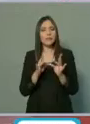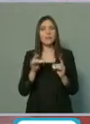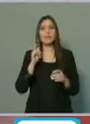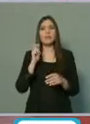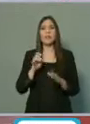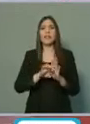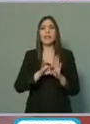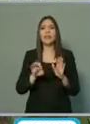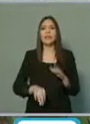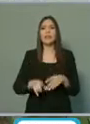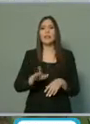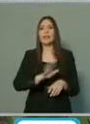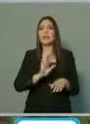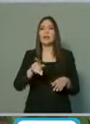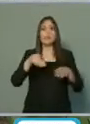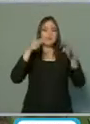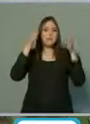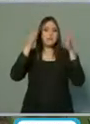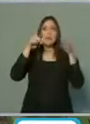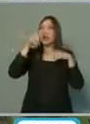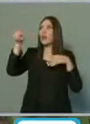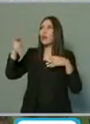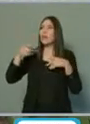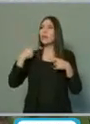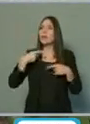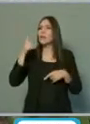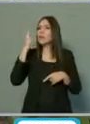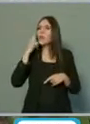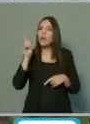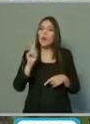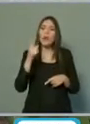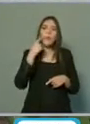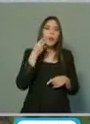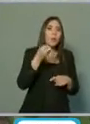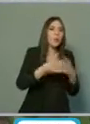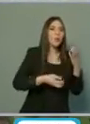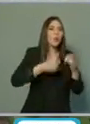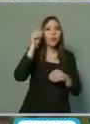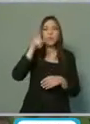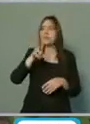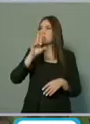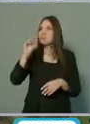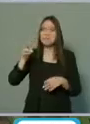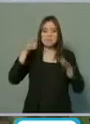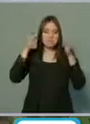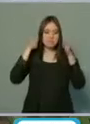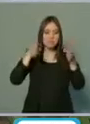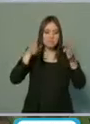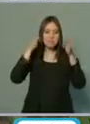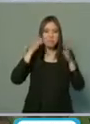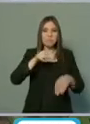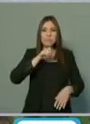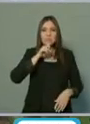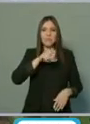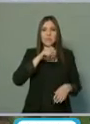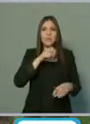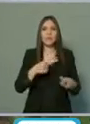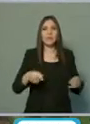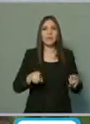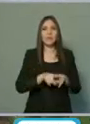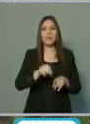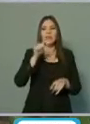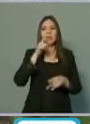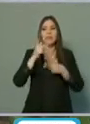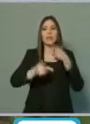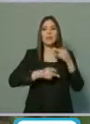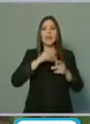estás un poco cegado a la opinión de los demás o de lo que está sucediendo con tu vida y con tu negocio. Y me recuerda un poco a este término que es tan conocido,